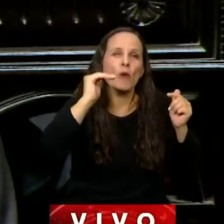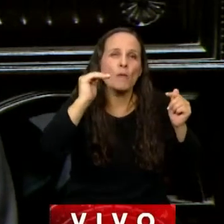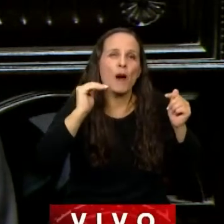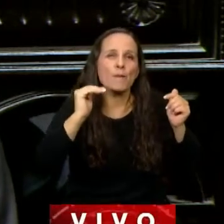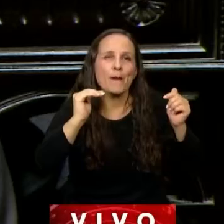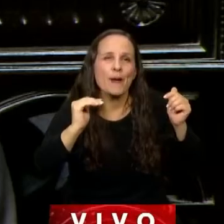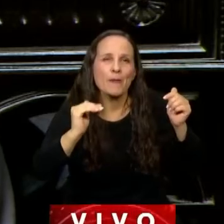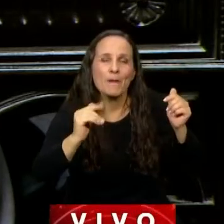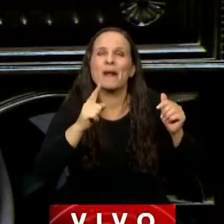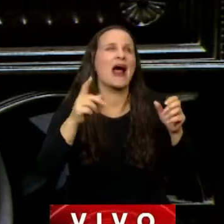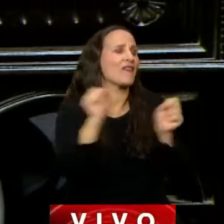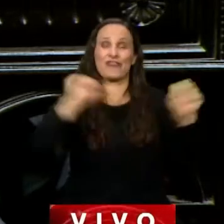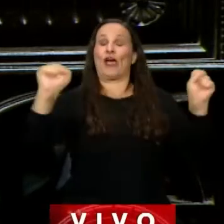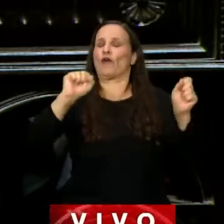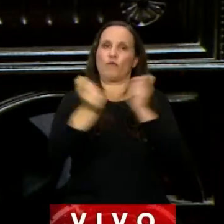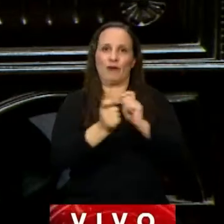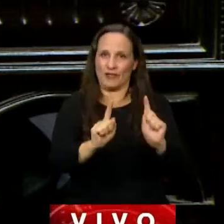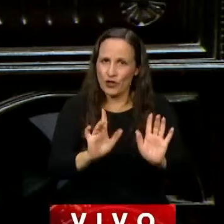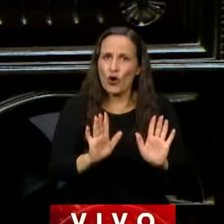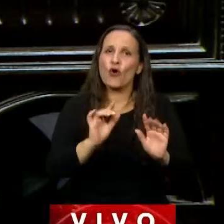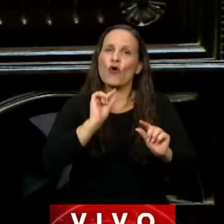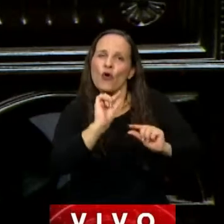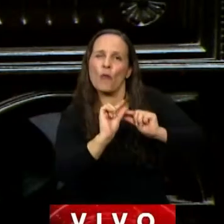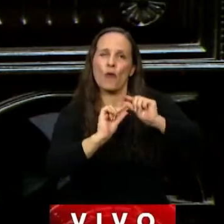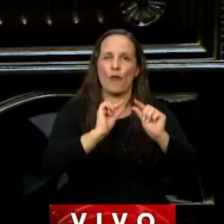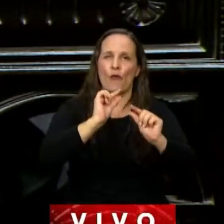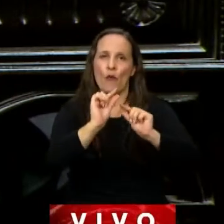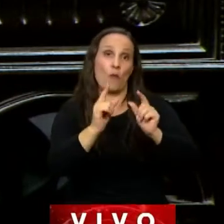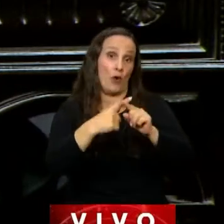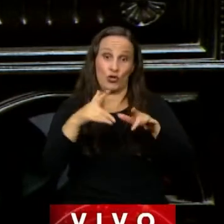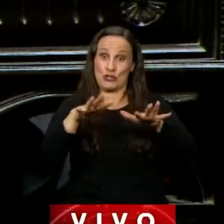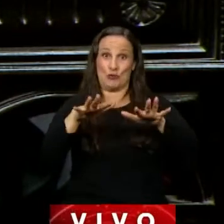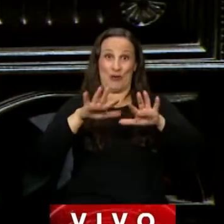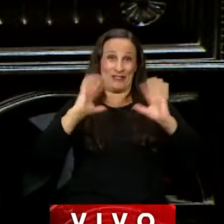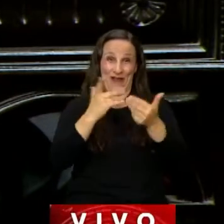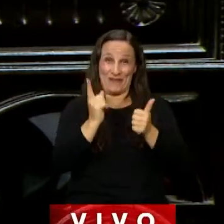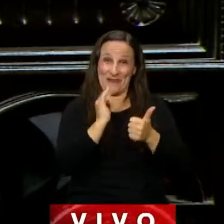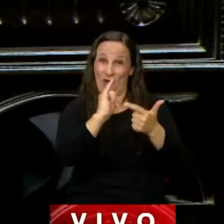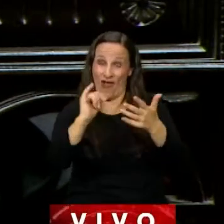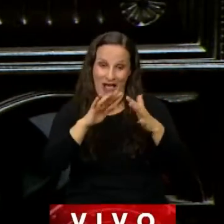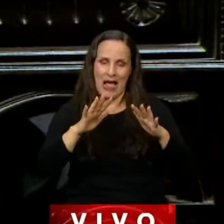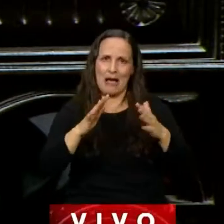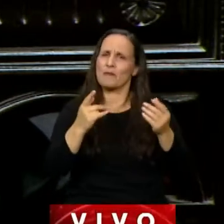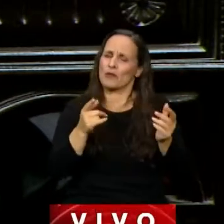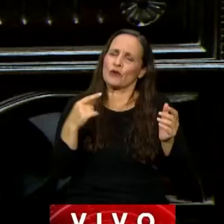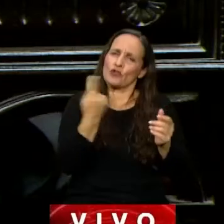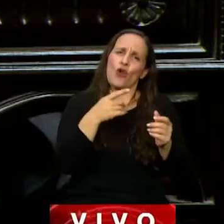shock antiinflacionario es lo aconsejable en un escenario como este, porque conocemos amargamente los argentinos y